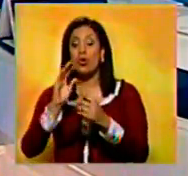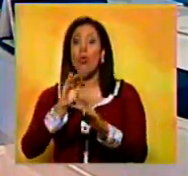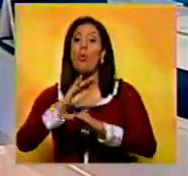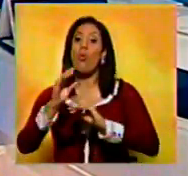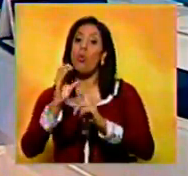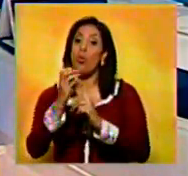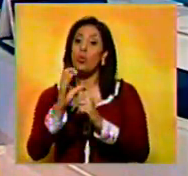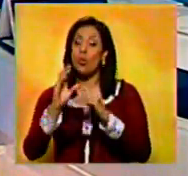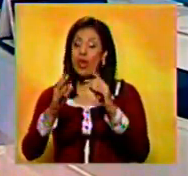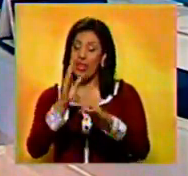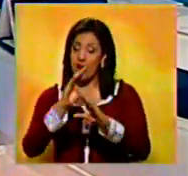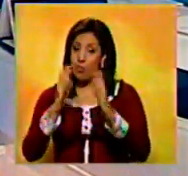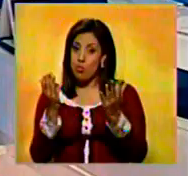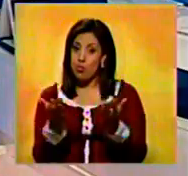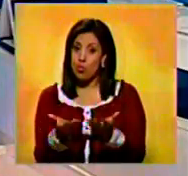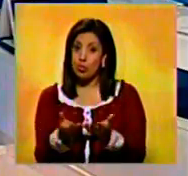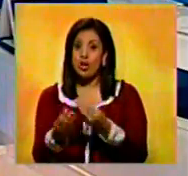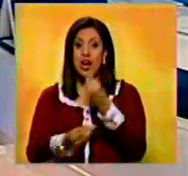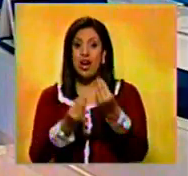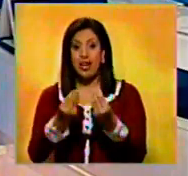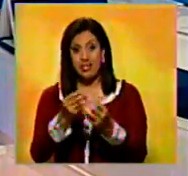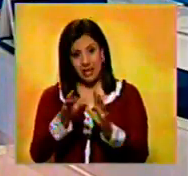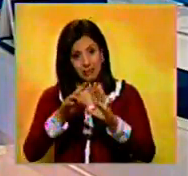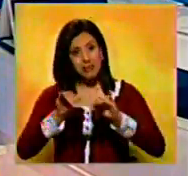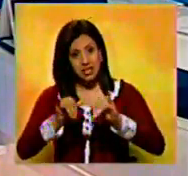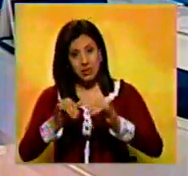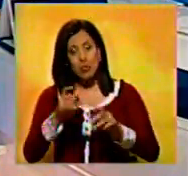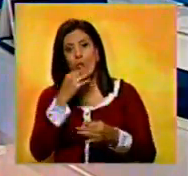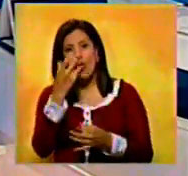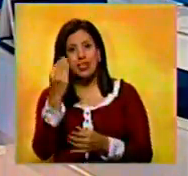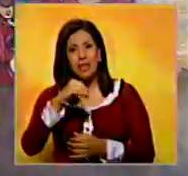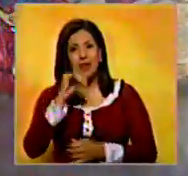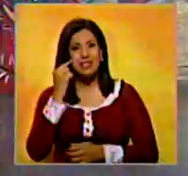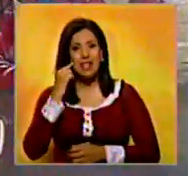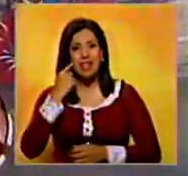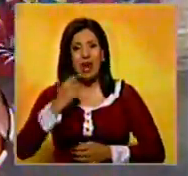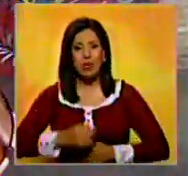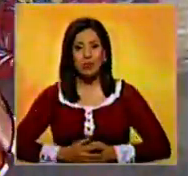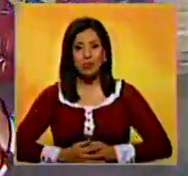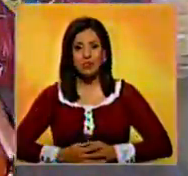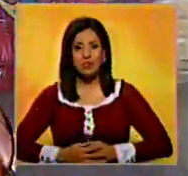cultural de la humanidad por parte de la UNESCO Santiago Gutiérrez nos